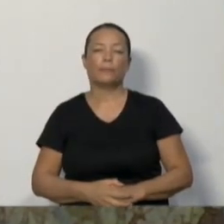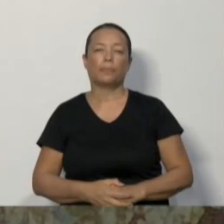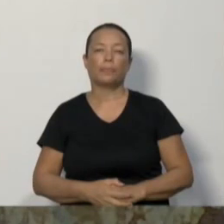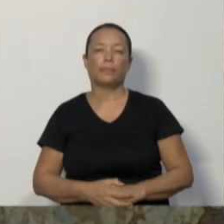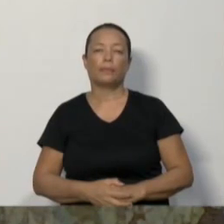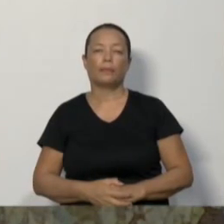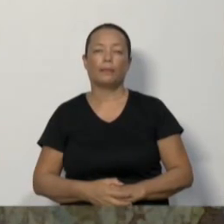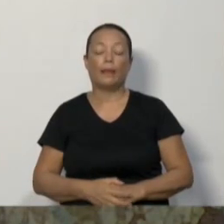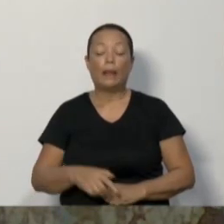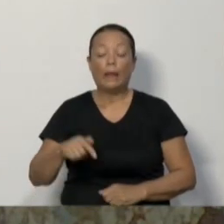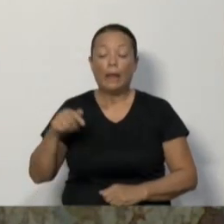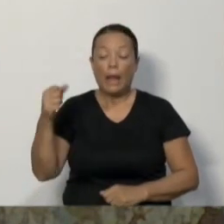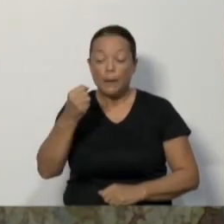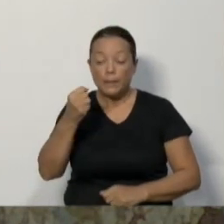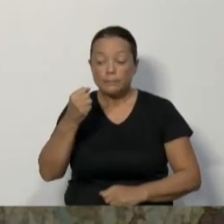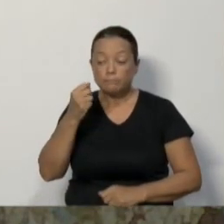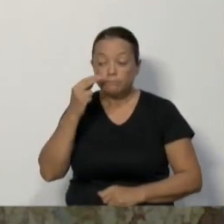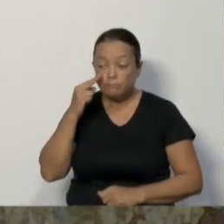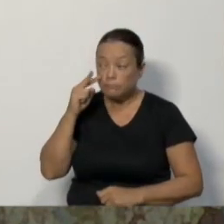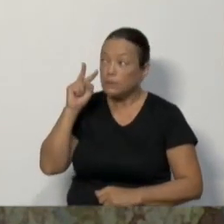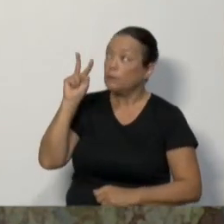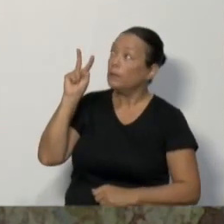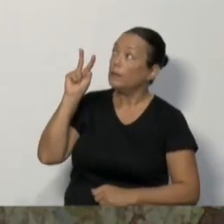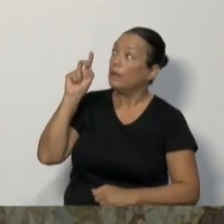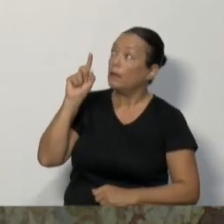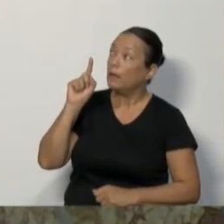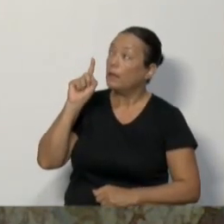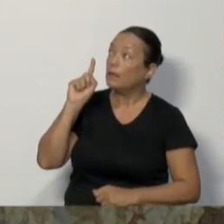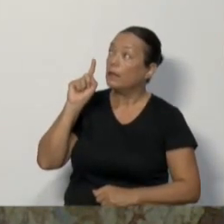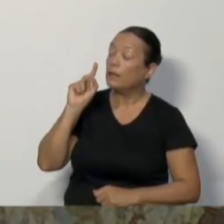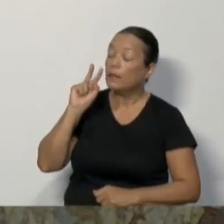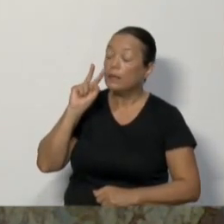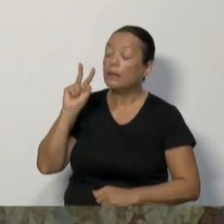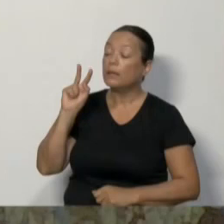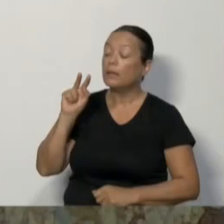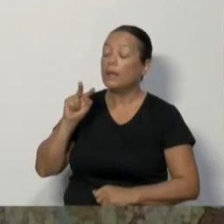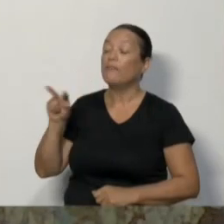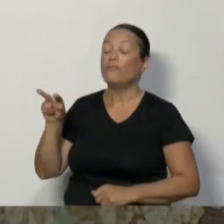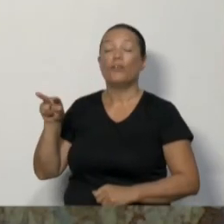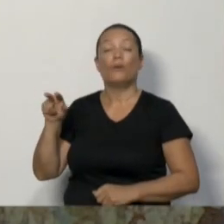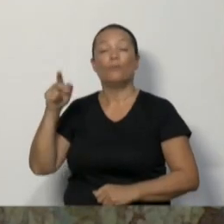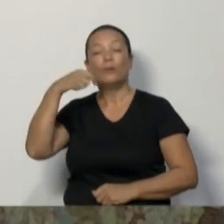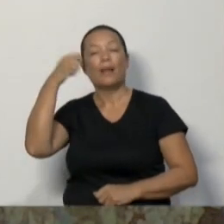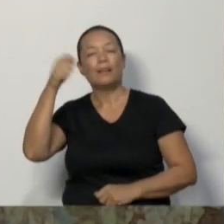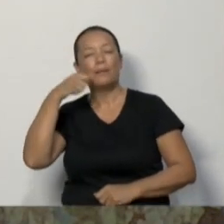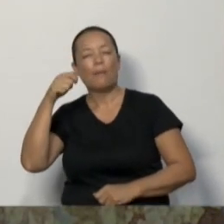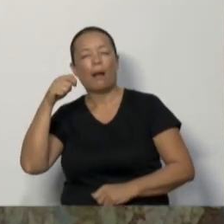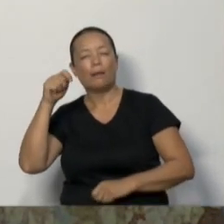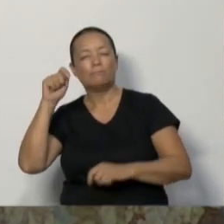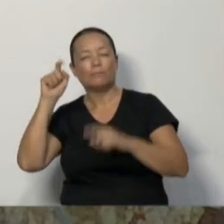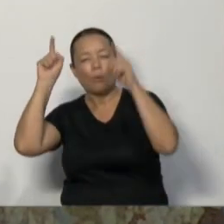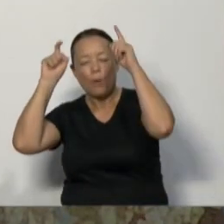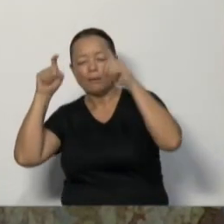Al levantar la vista, Abraham vio un carnero que tenía los cuernos enredados en una